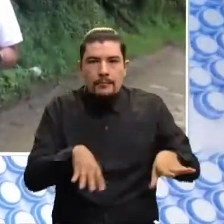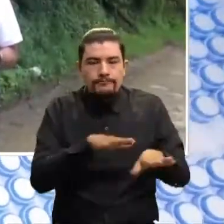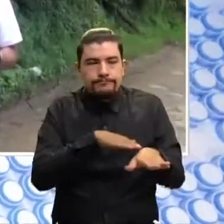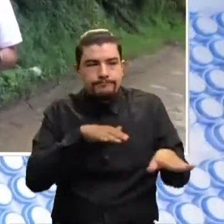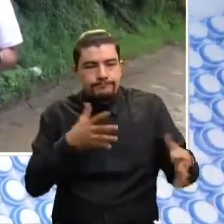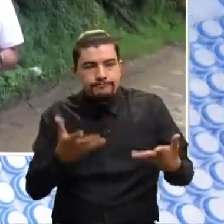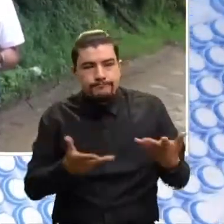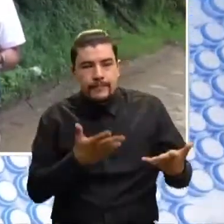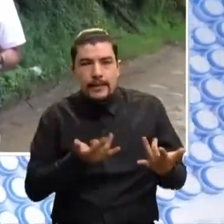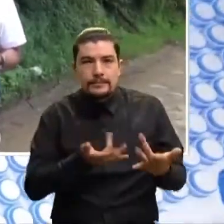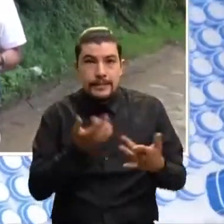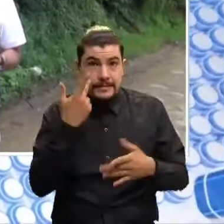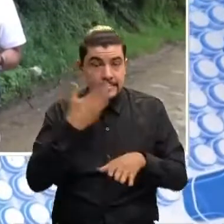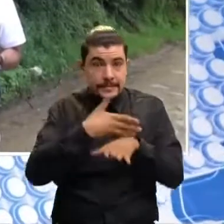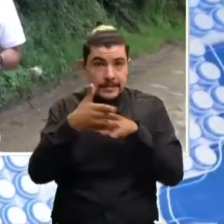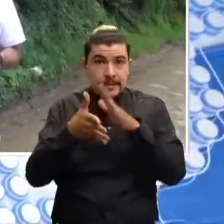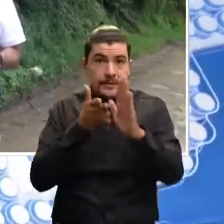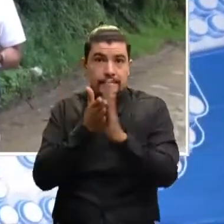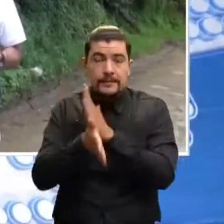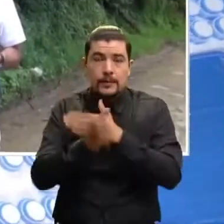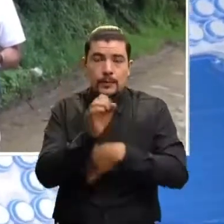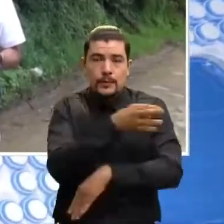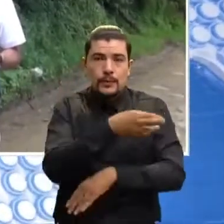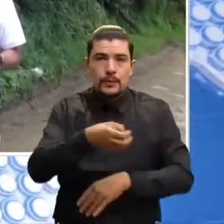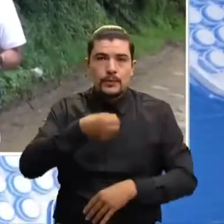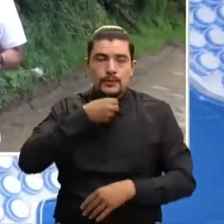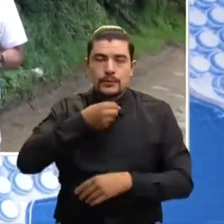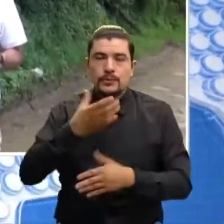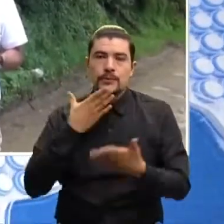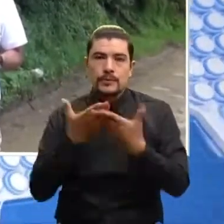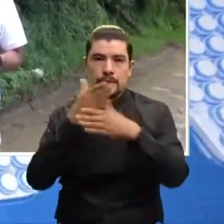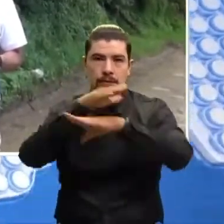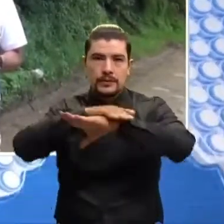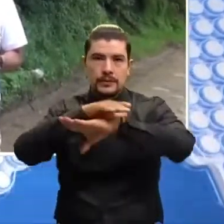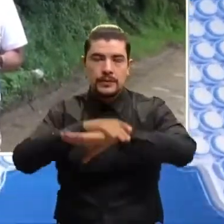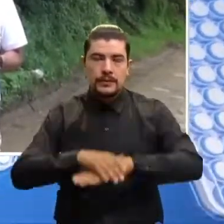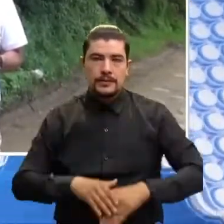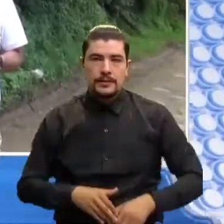Landazuri-Cimitarra, Luis Antonio Camacho González, en Oriente Noticias, estamos informando.